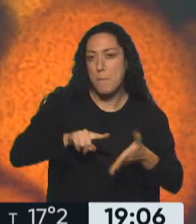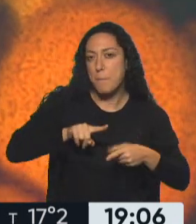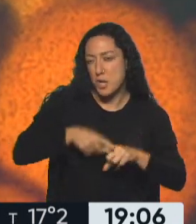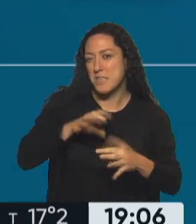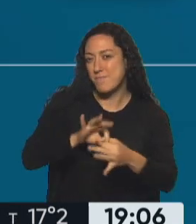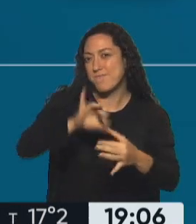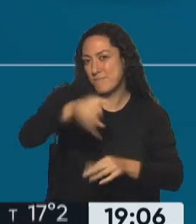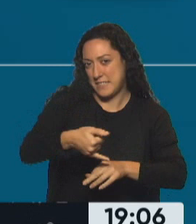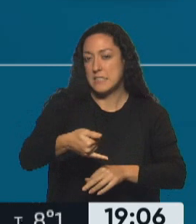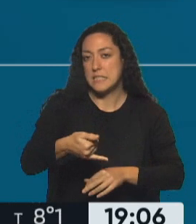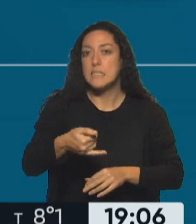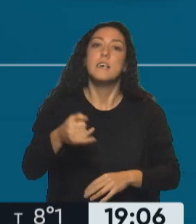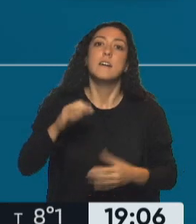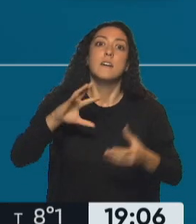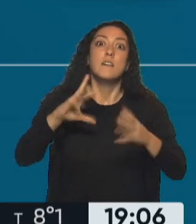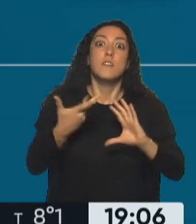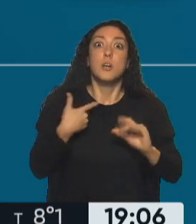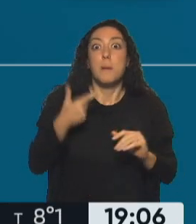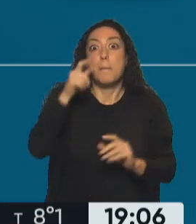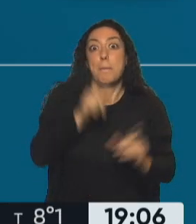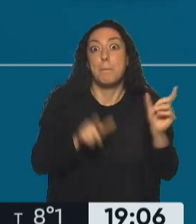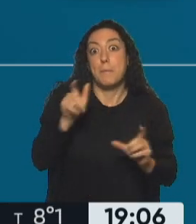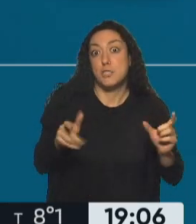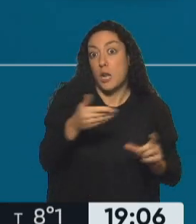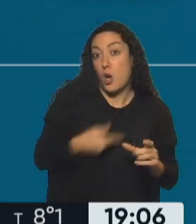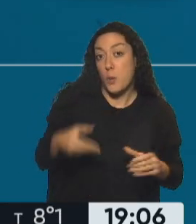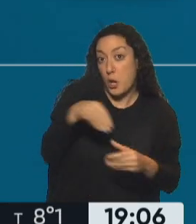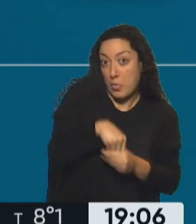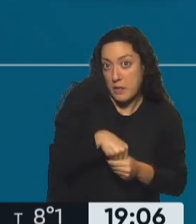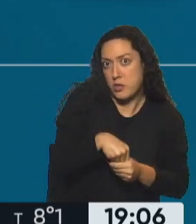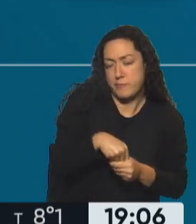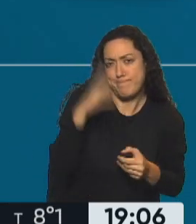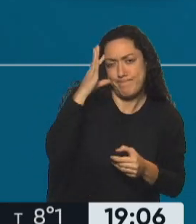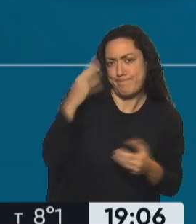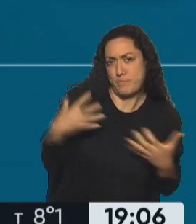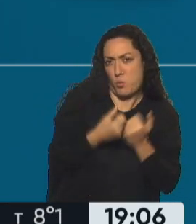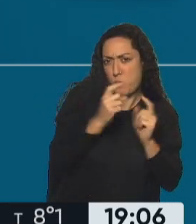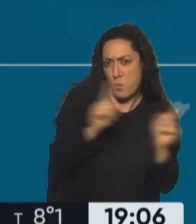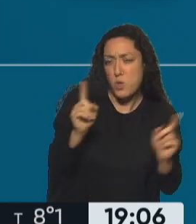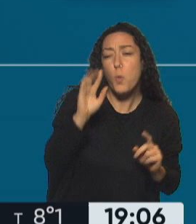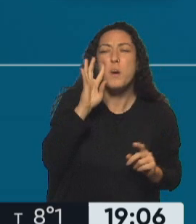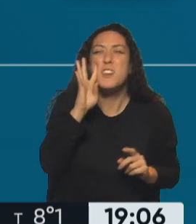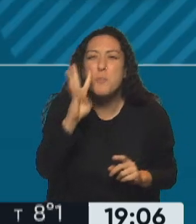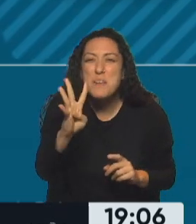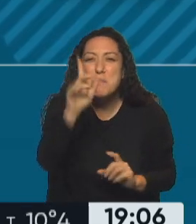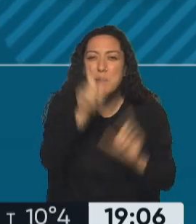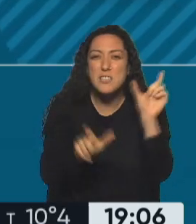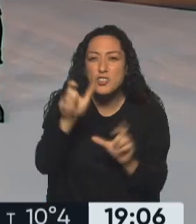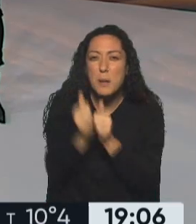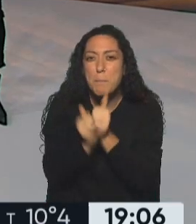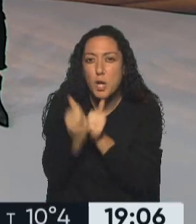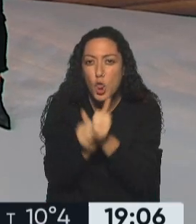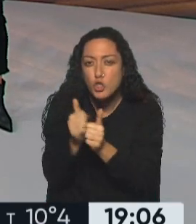sentido, mal vista, si querés, por propios integrantes del gobierno, ¿no? 4.000 productores manejan el 60%